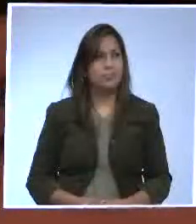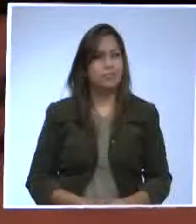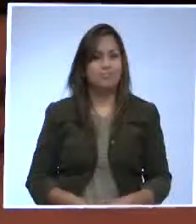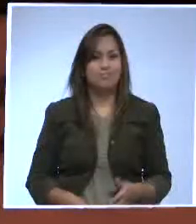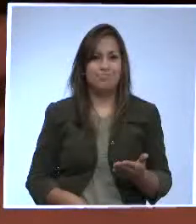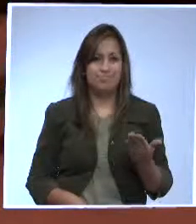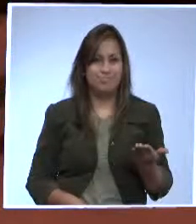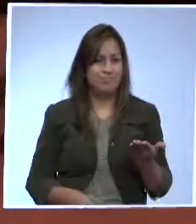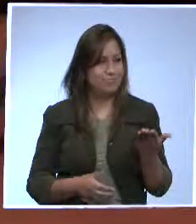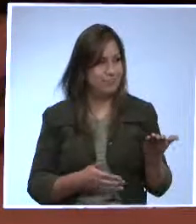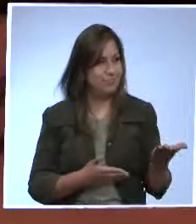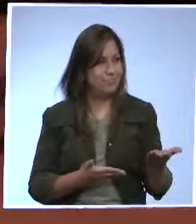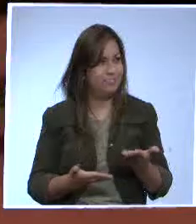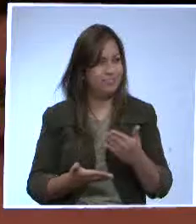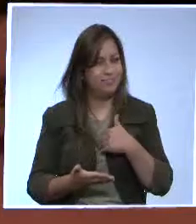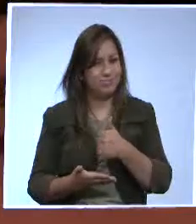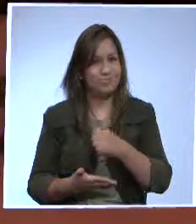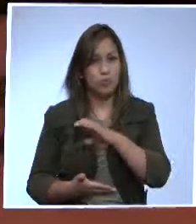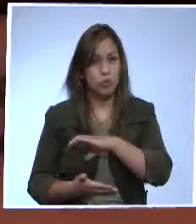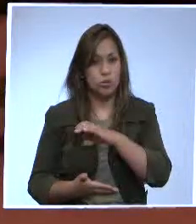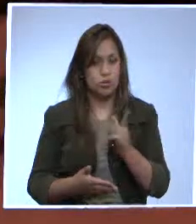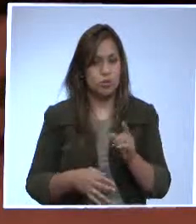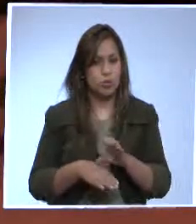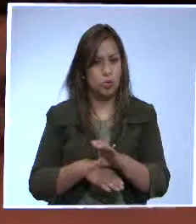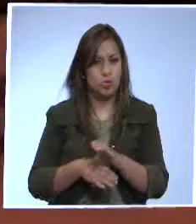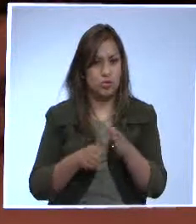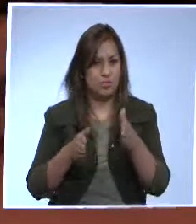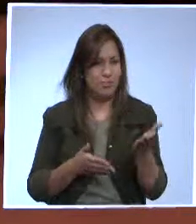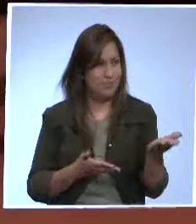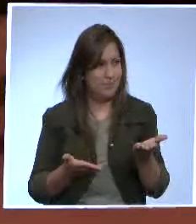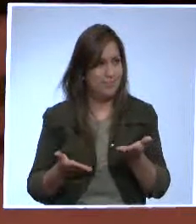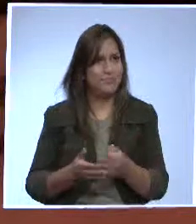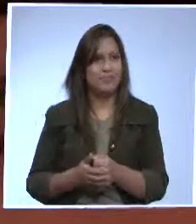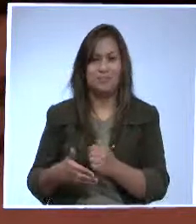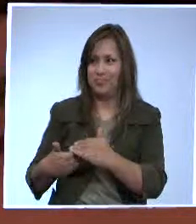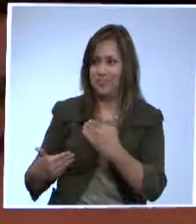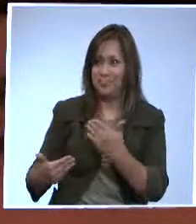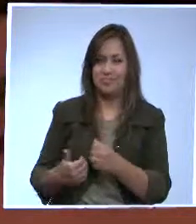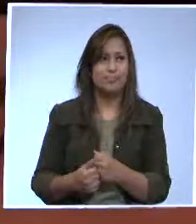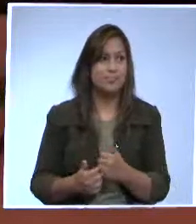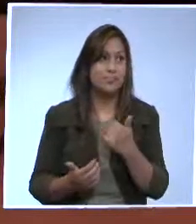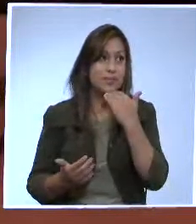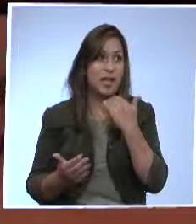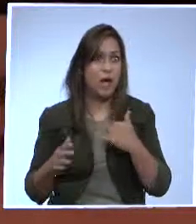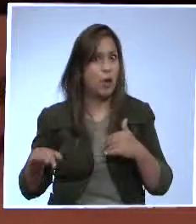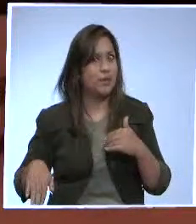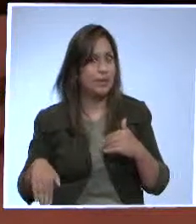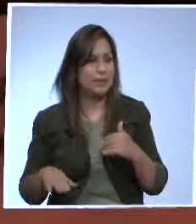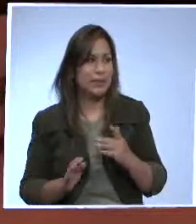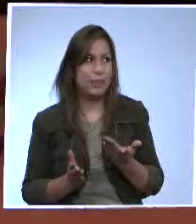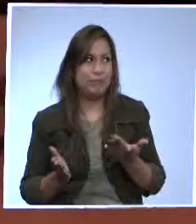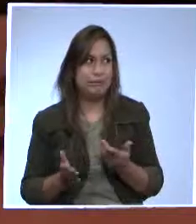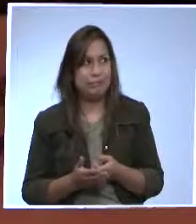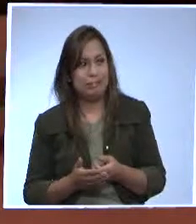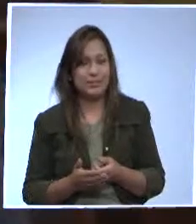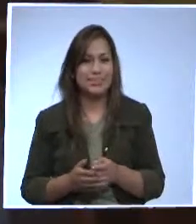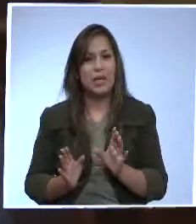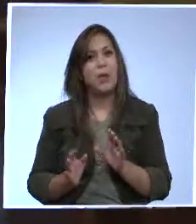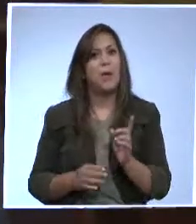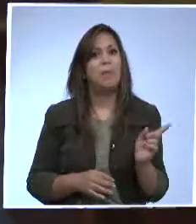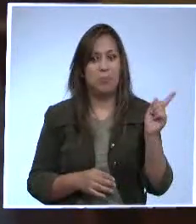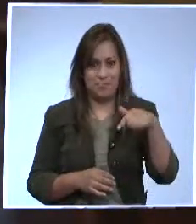bienvenido muy bien muchas gracias alguien diría que si se atrasa proyecto de